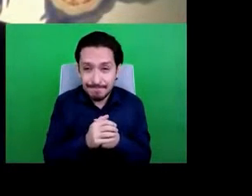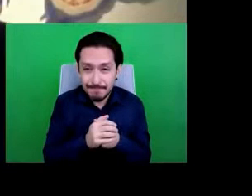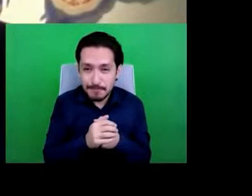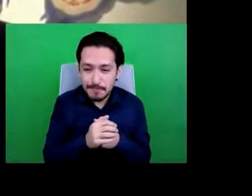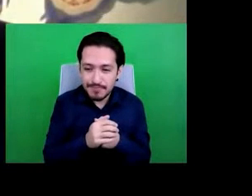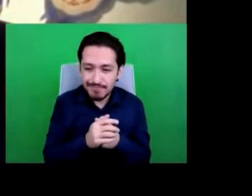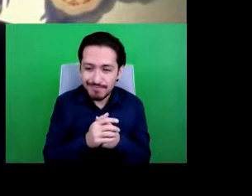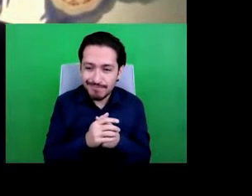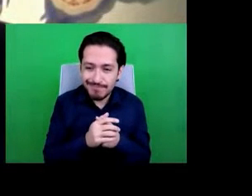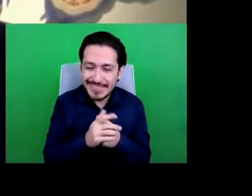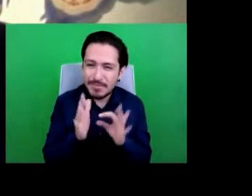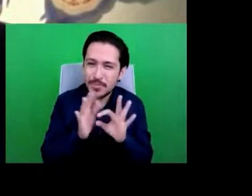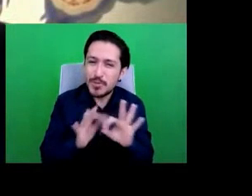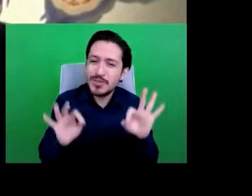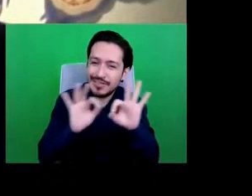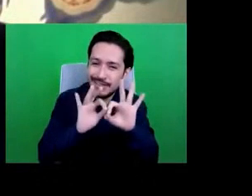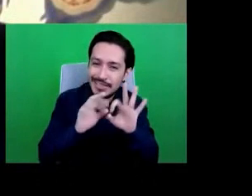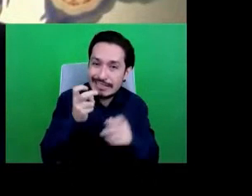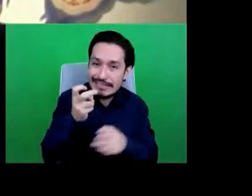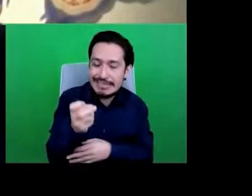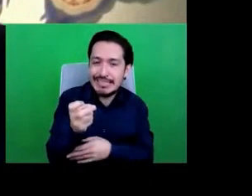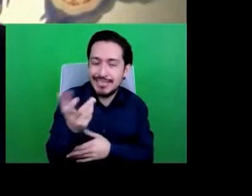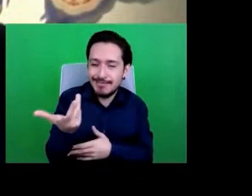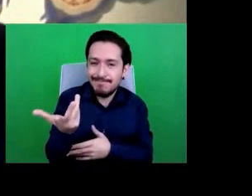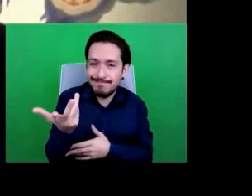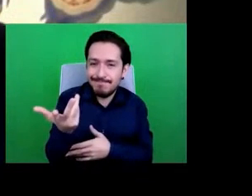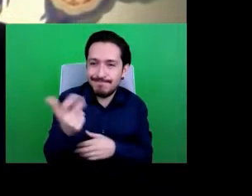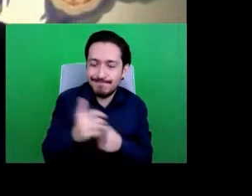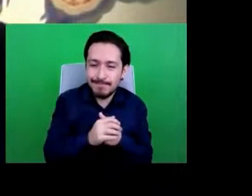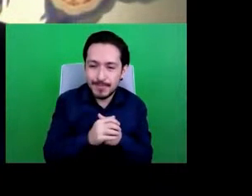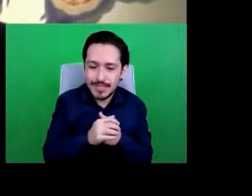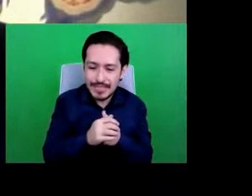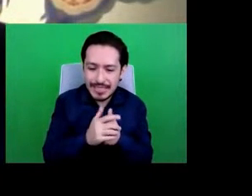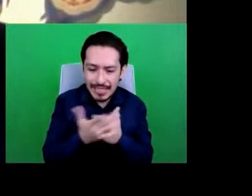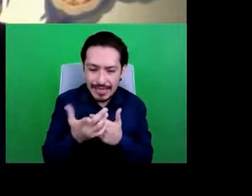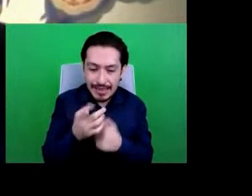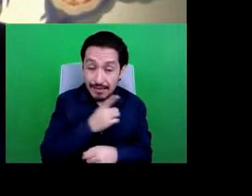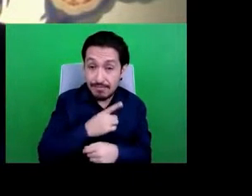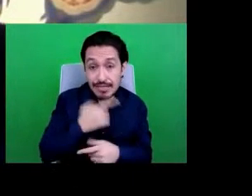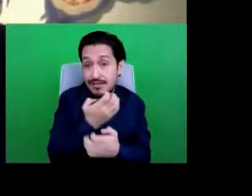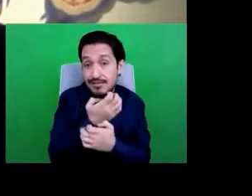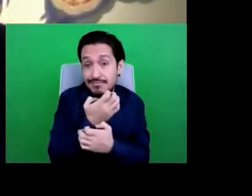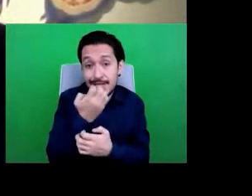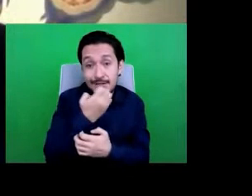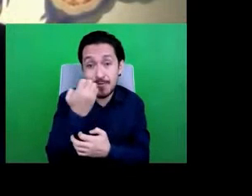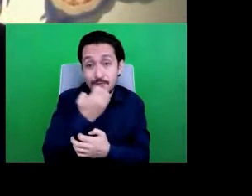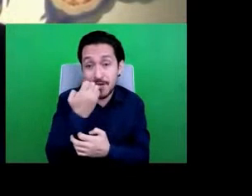es algo que tiene que suceder en las escuelas.